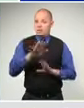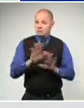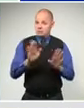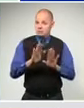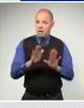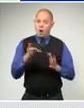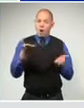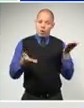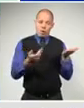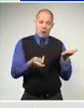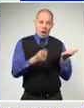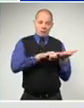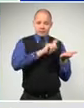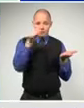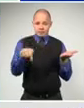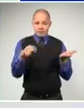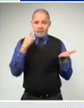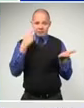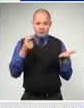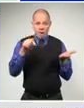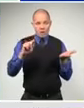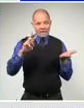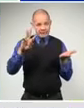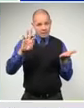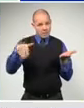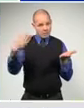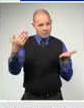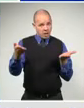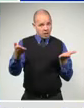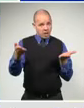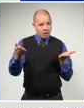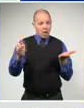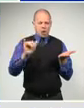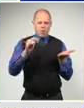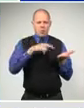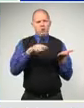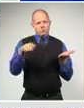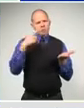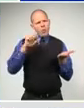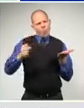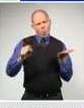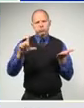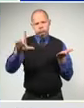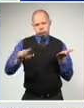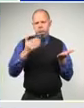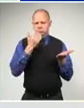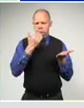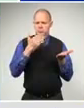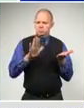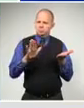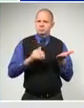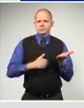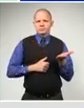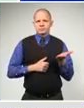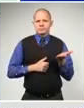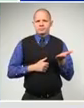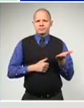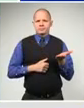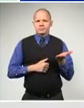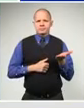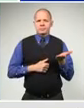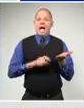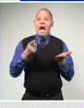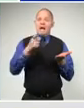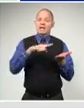en el día de ayer, de todas formas, igual con Cienfuegos, ha ido controlando la situación epidemiológica.